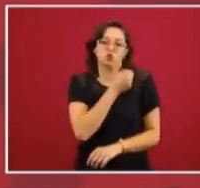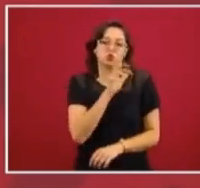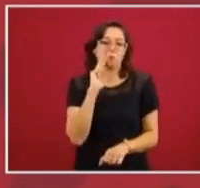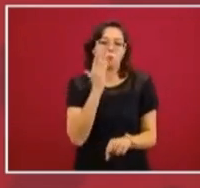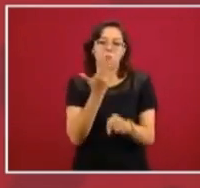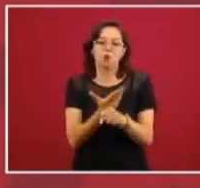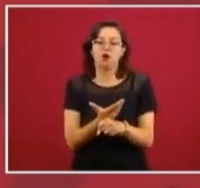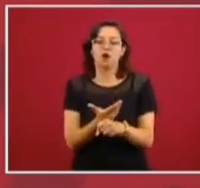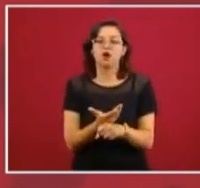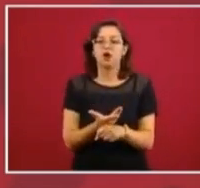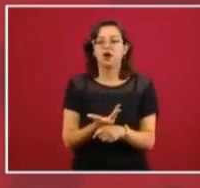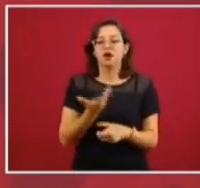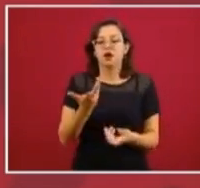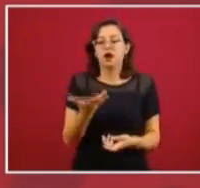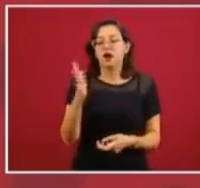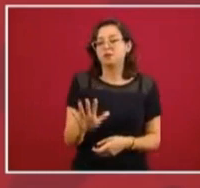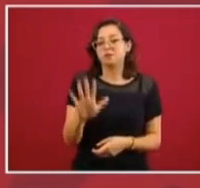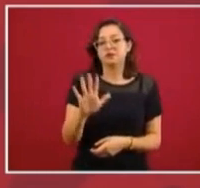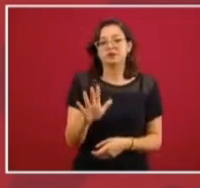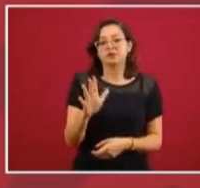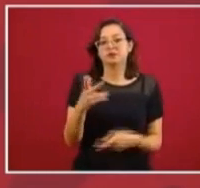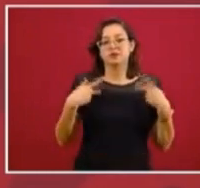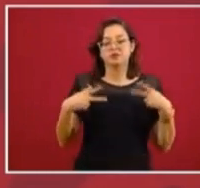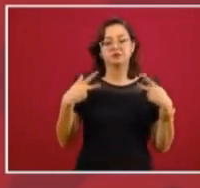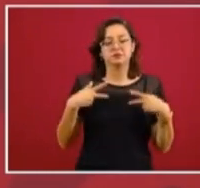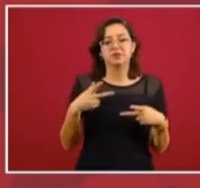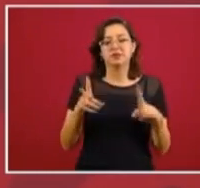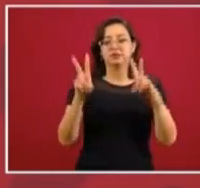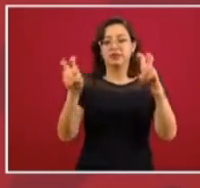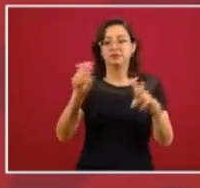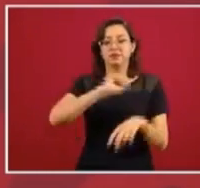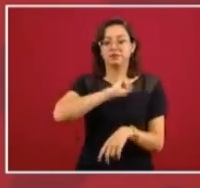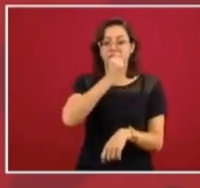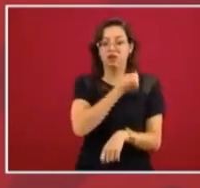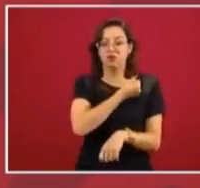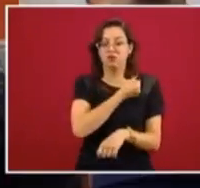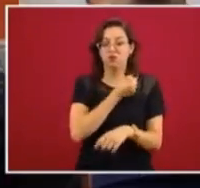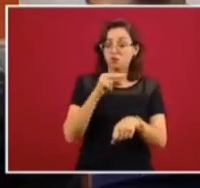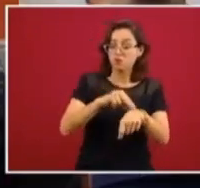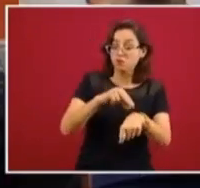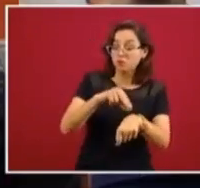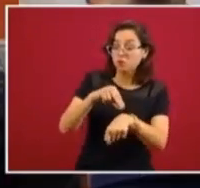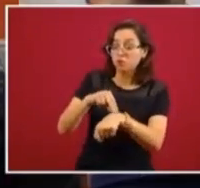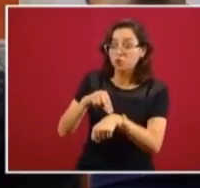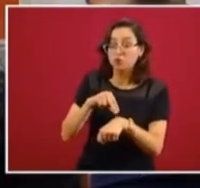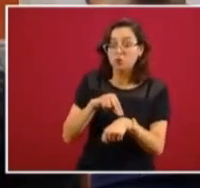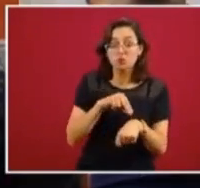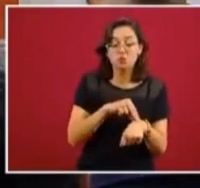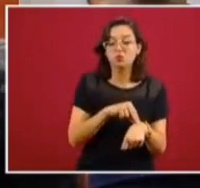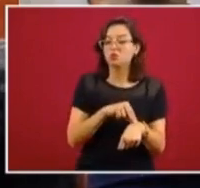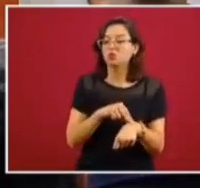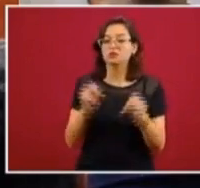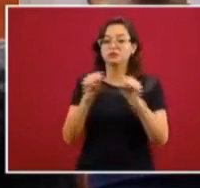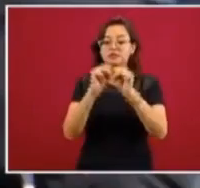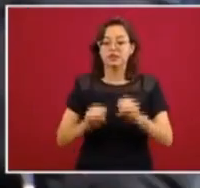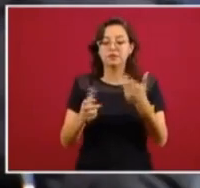no muy claramente percibido por la sociedad. La salud pública no es medicina de muchos. El Sistema Nacional de